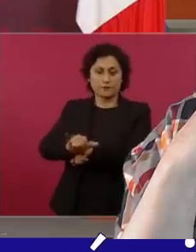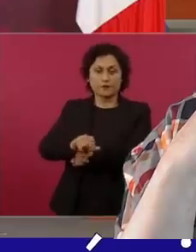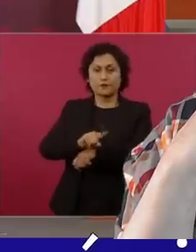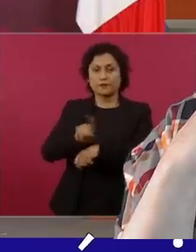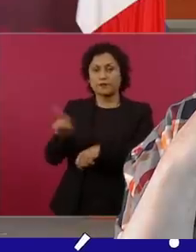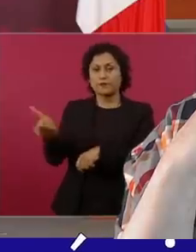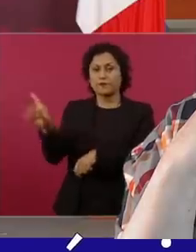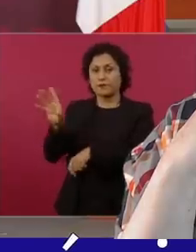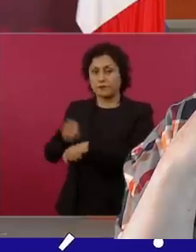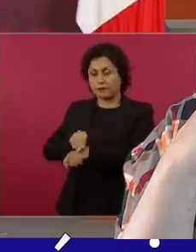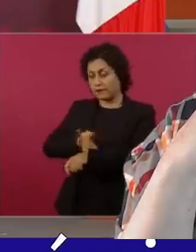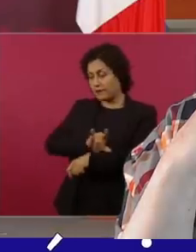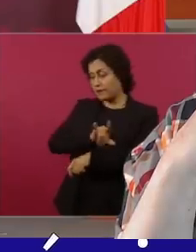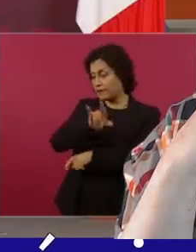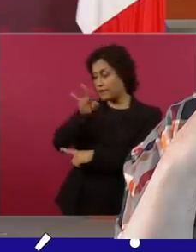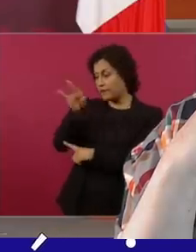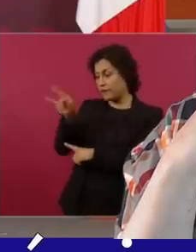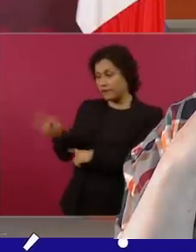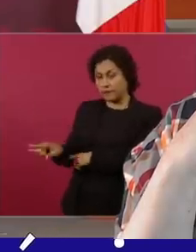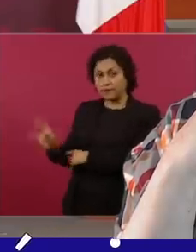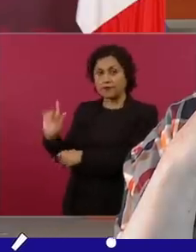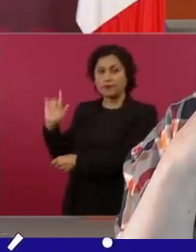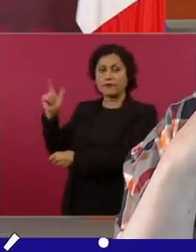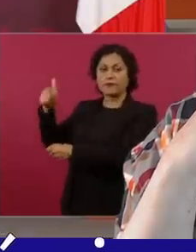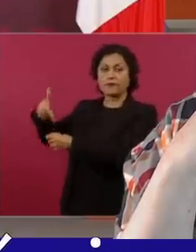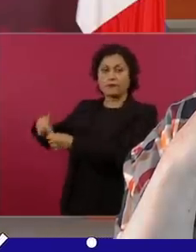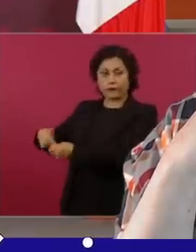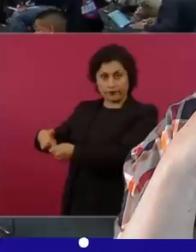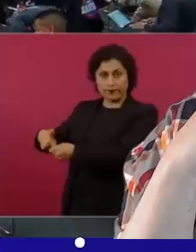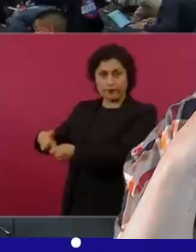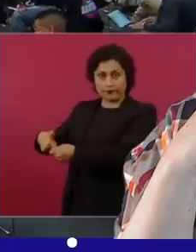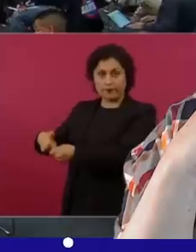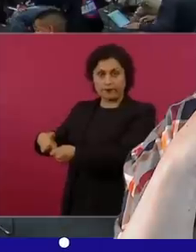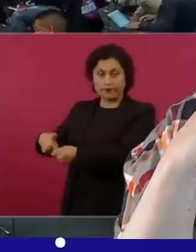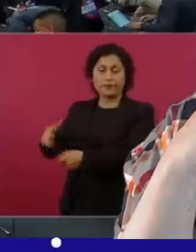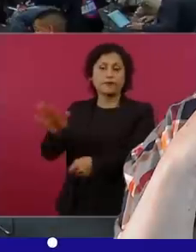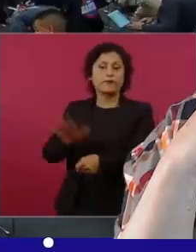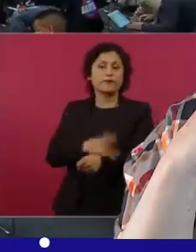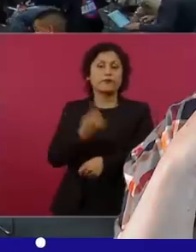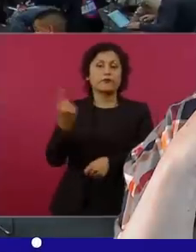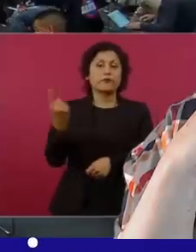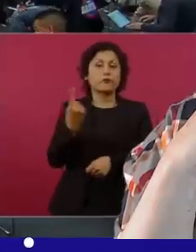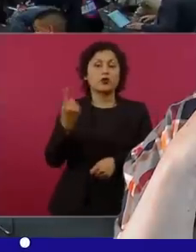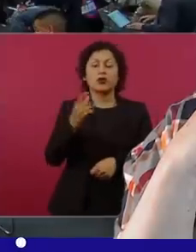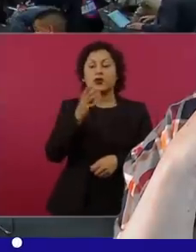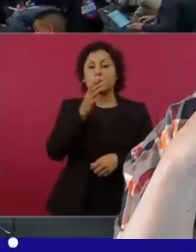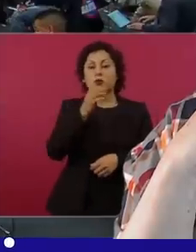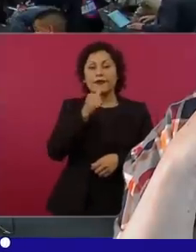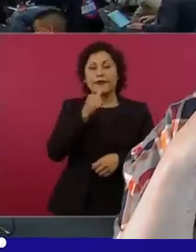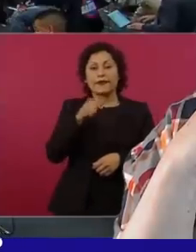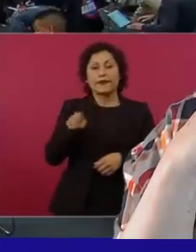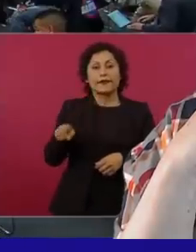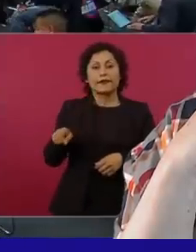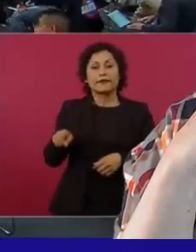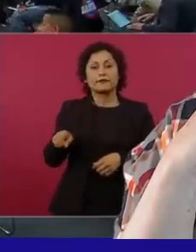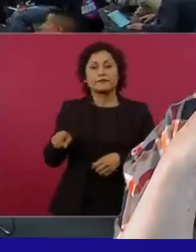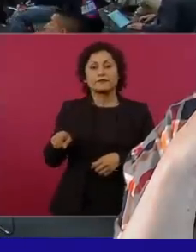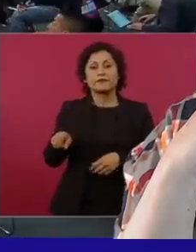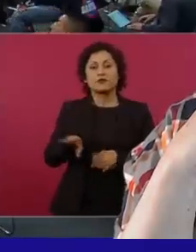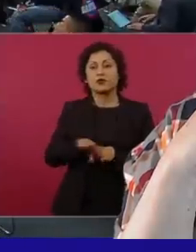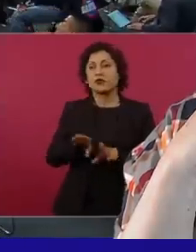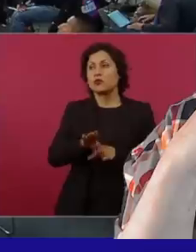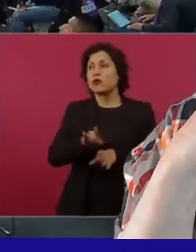aquí se cargó el avión, porque no podía ir a ningún lado.